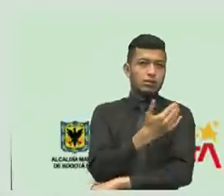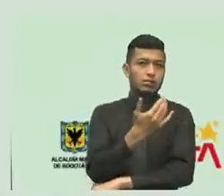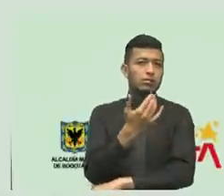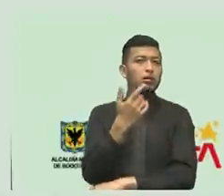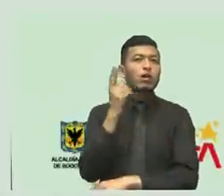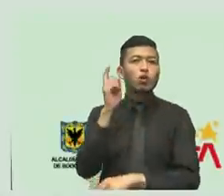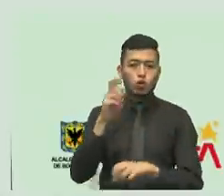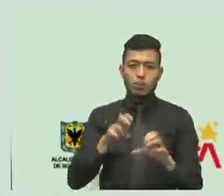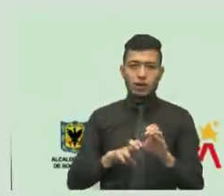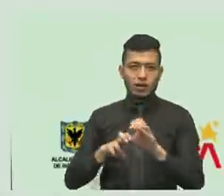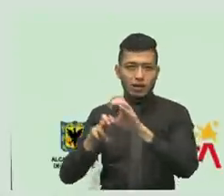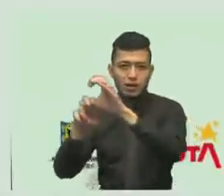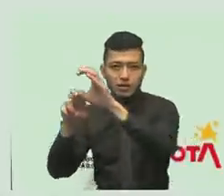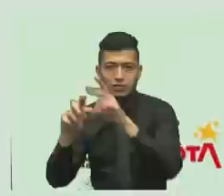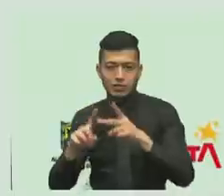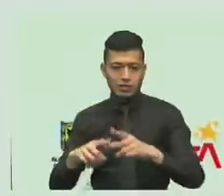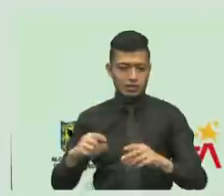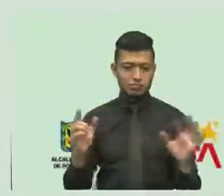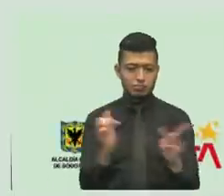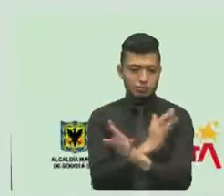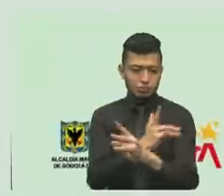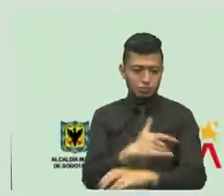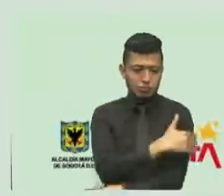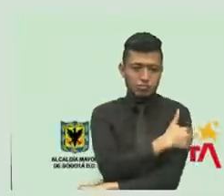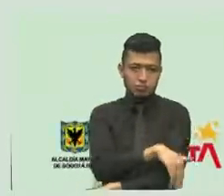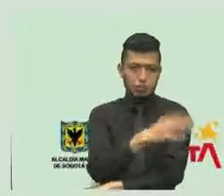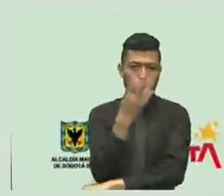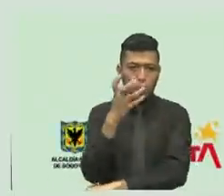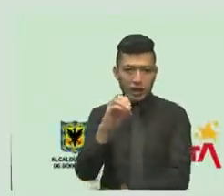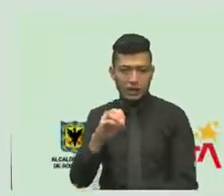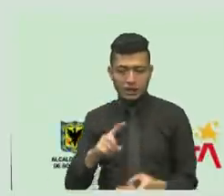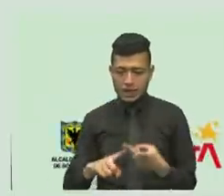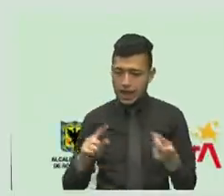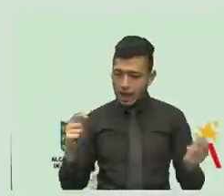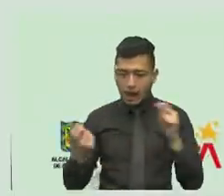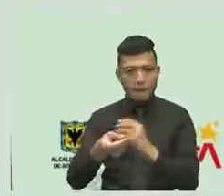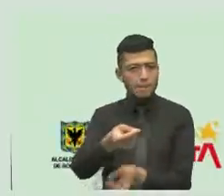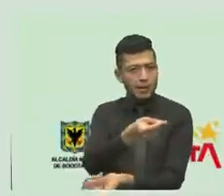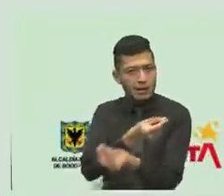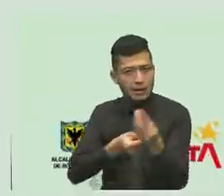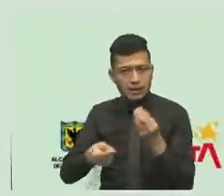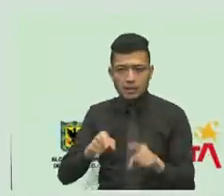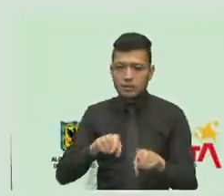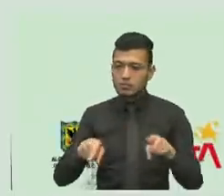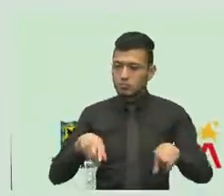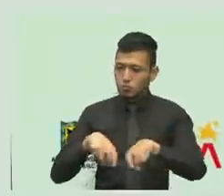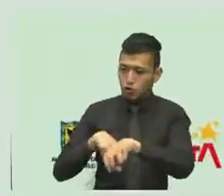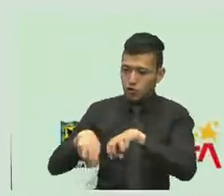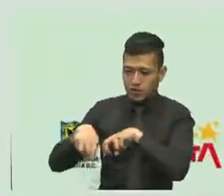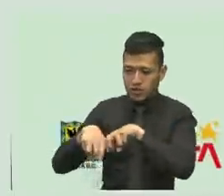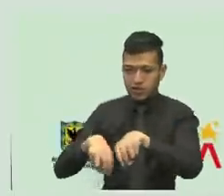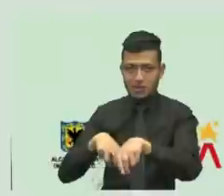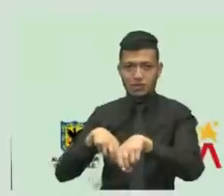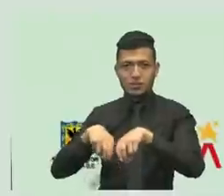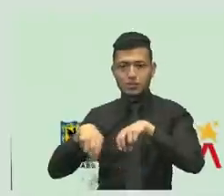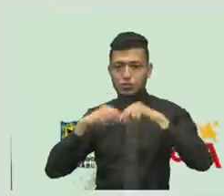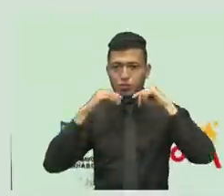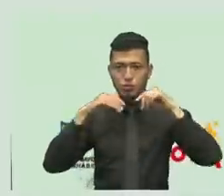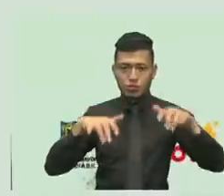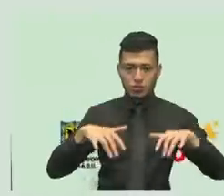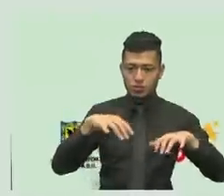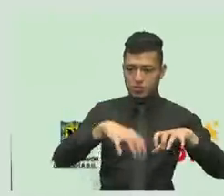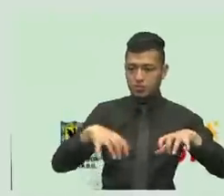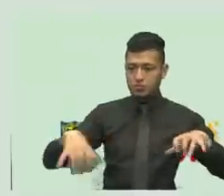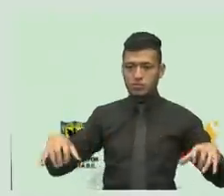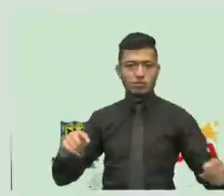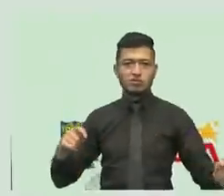vamos a peatonalizar hasta la 40, porque vamos a cambiar todo el diseño de movilidad, de transporte público, de estaciones,